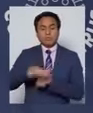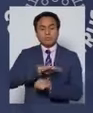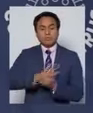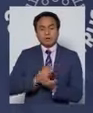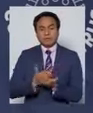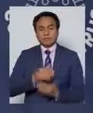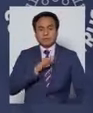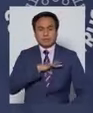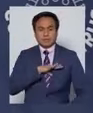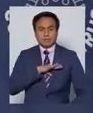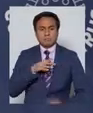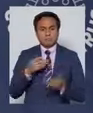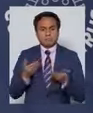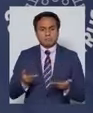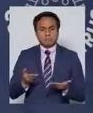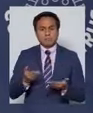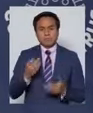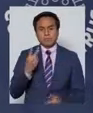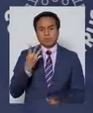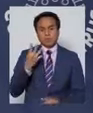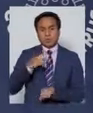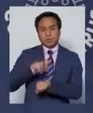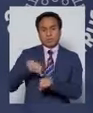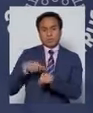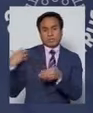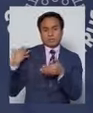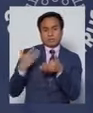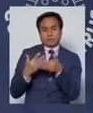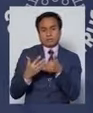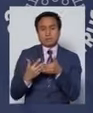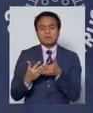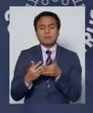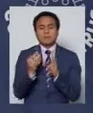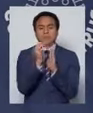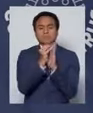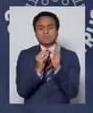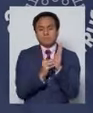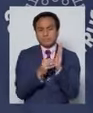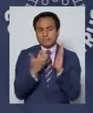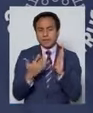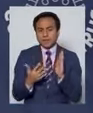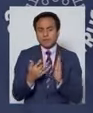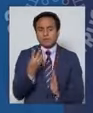país en las últimas 24 horas? Se registraron